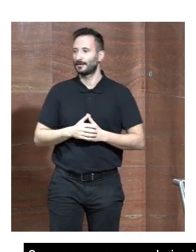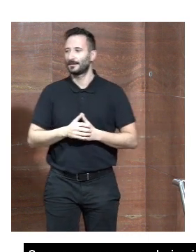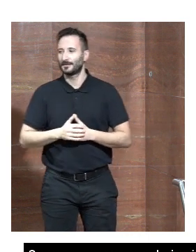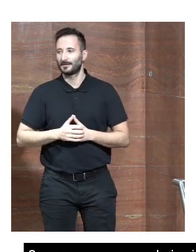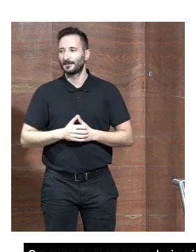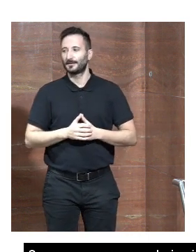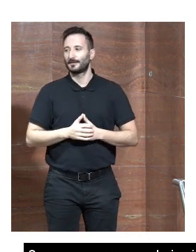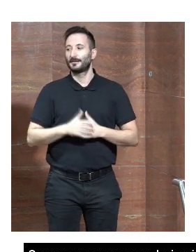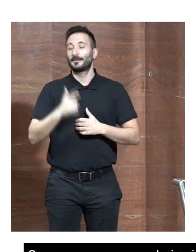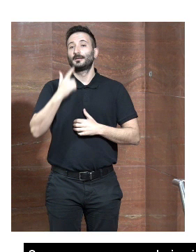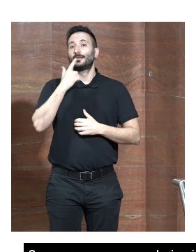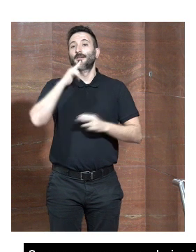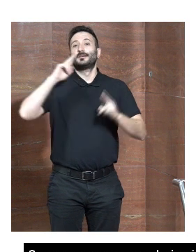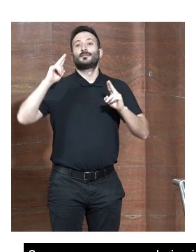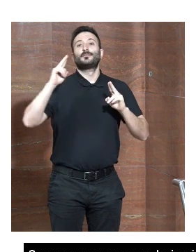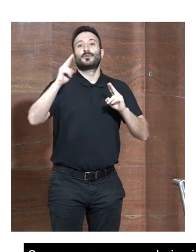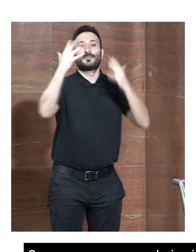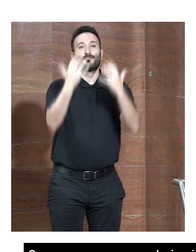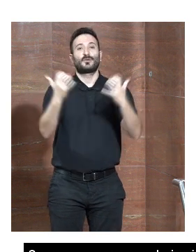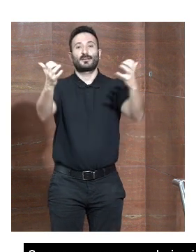Es muy técnico, sí. Es muy...